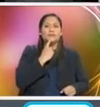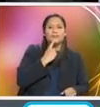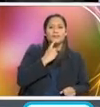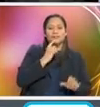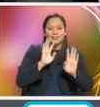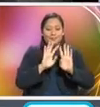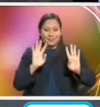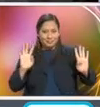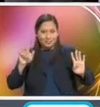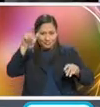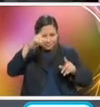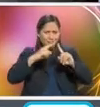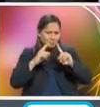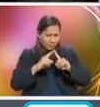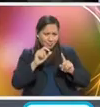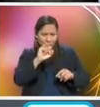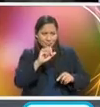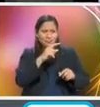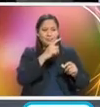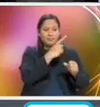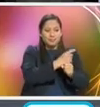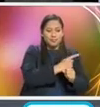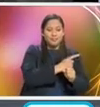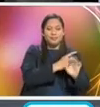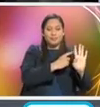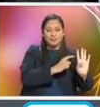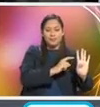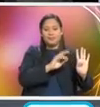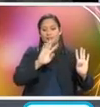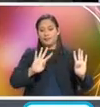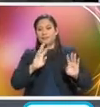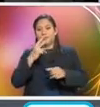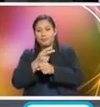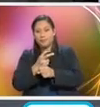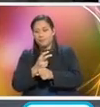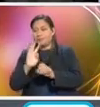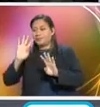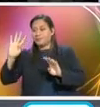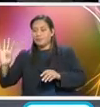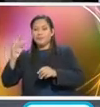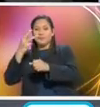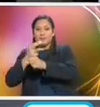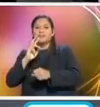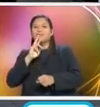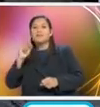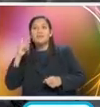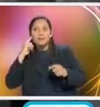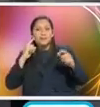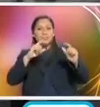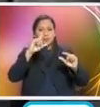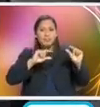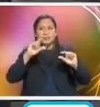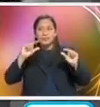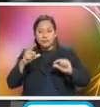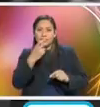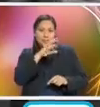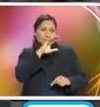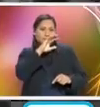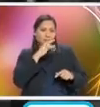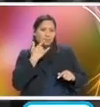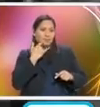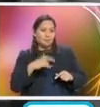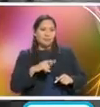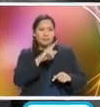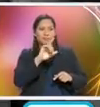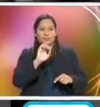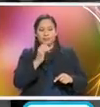hacen los Beach Boys y de las segundas y terceras voces y los agudos es algo impresionante. Ahora cuando lo oyes,